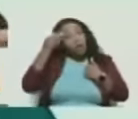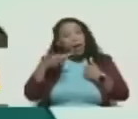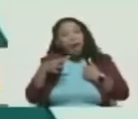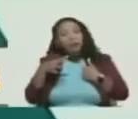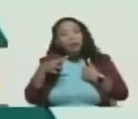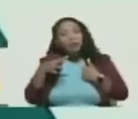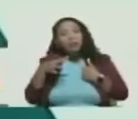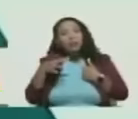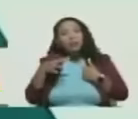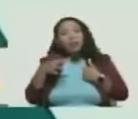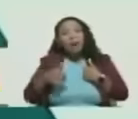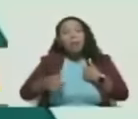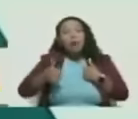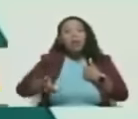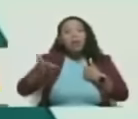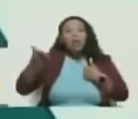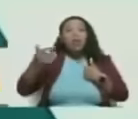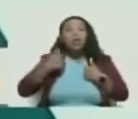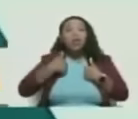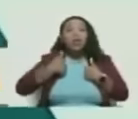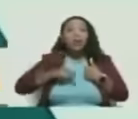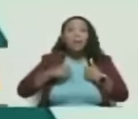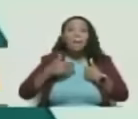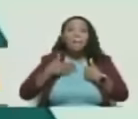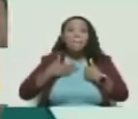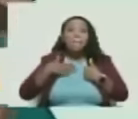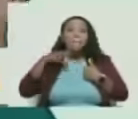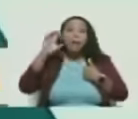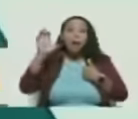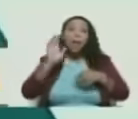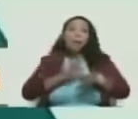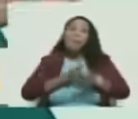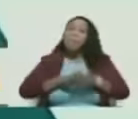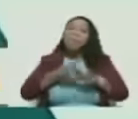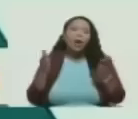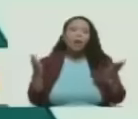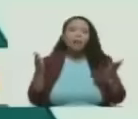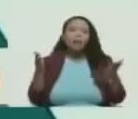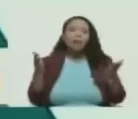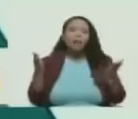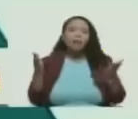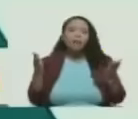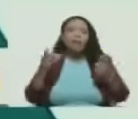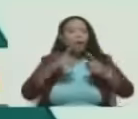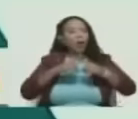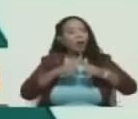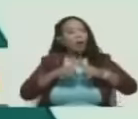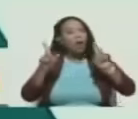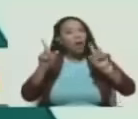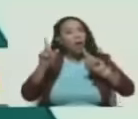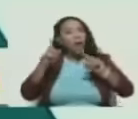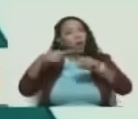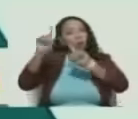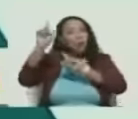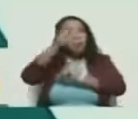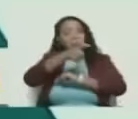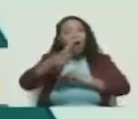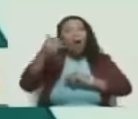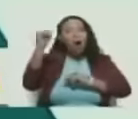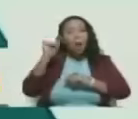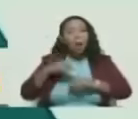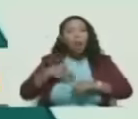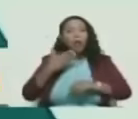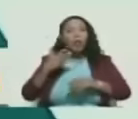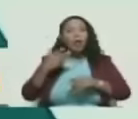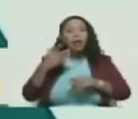las relaciones más estables que tengo es con mi país. Porque, a diferencia de muchas otras personas, tiene la capacidad